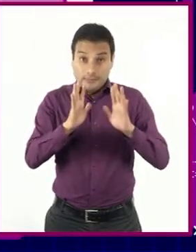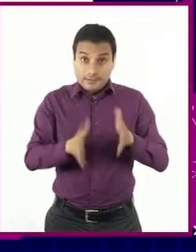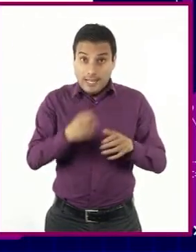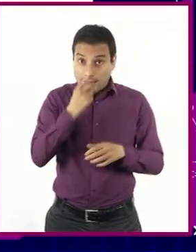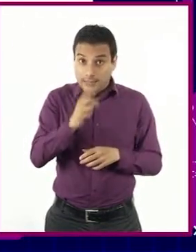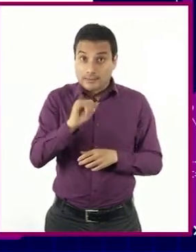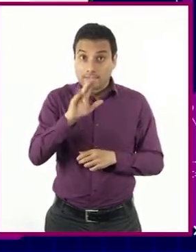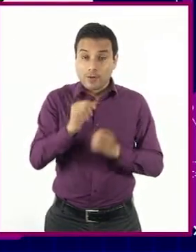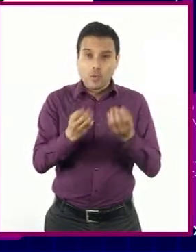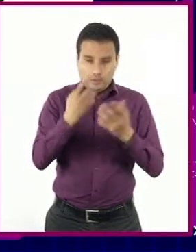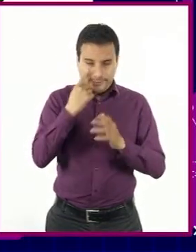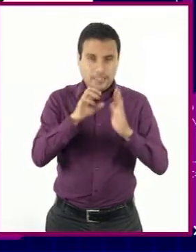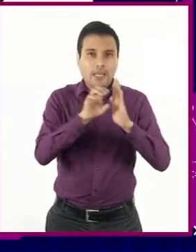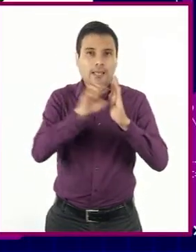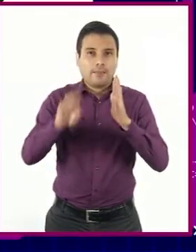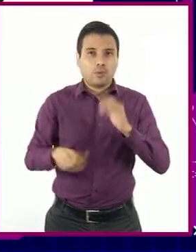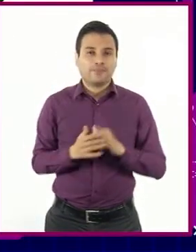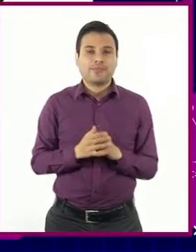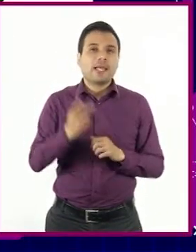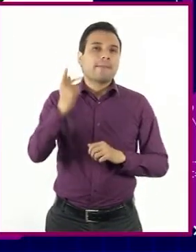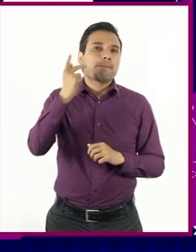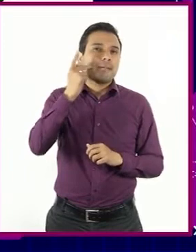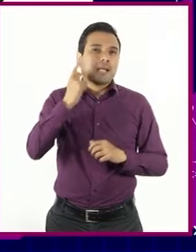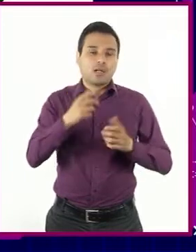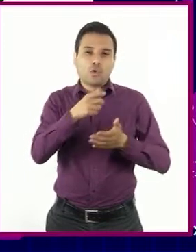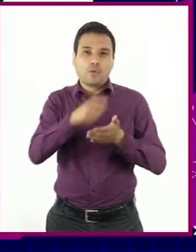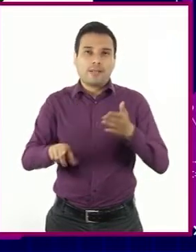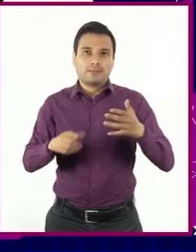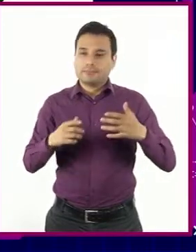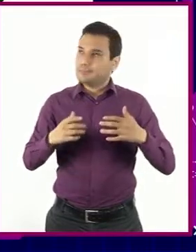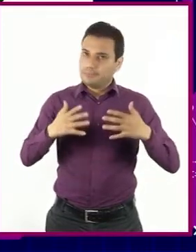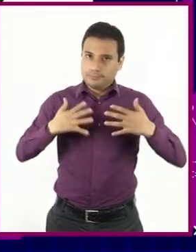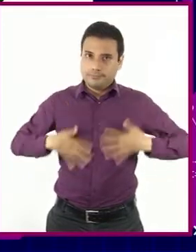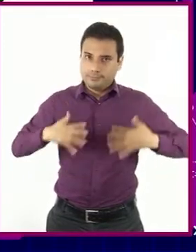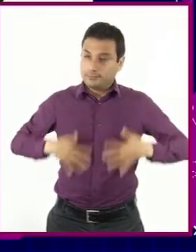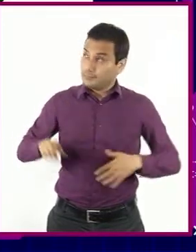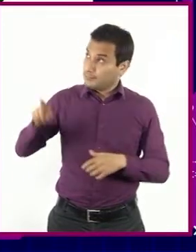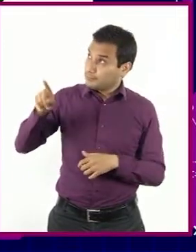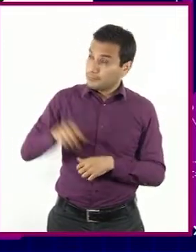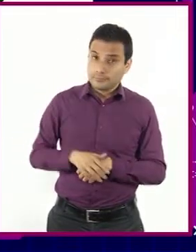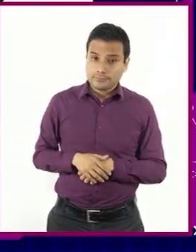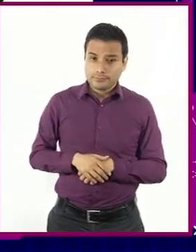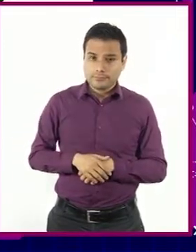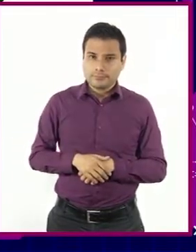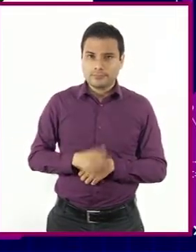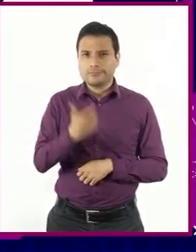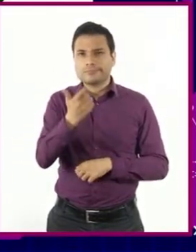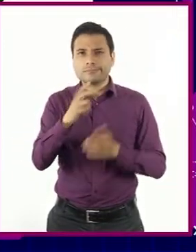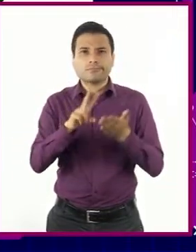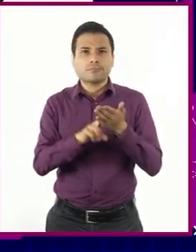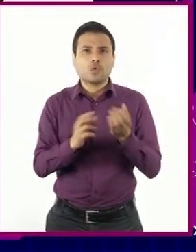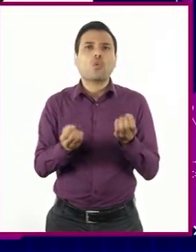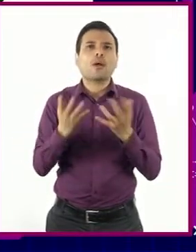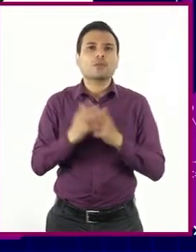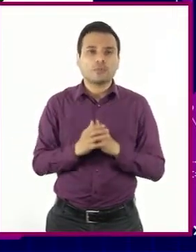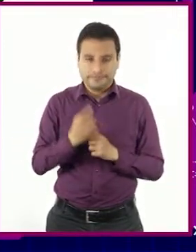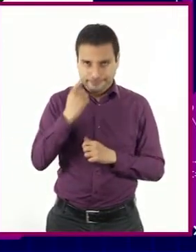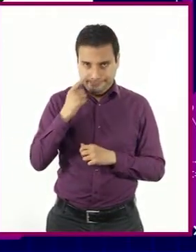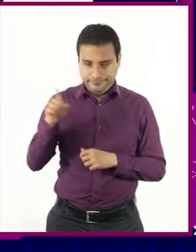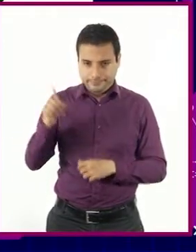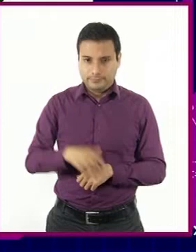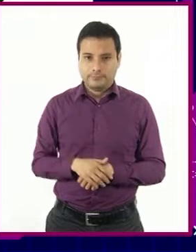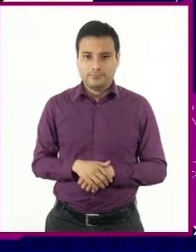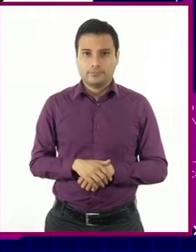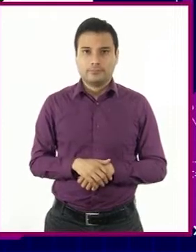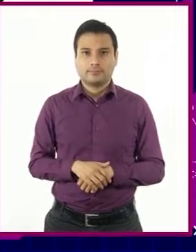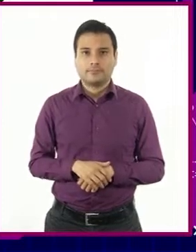Pilar compró 3 prendas de vestir, cuyo precio con IVA se muestra en las imágenes. Calculemos.